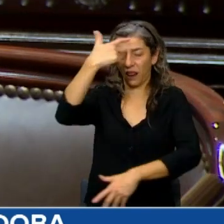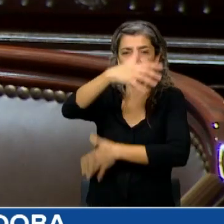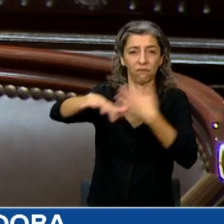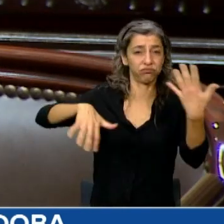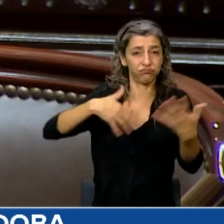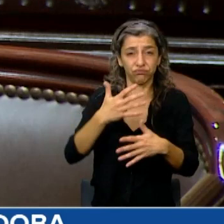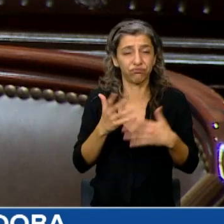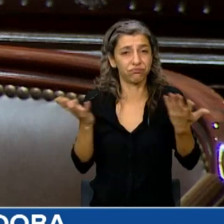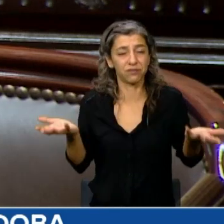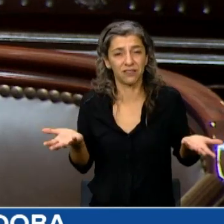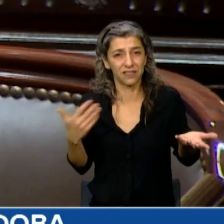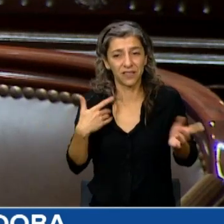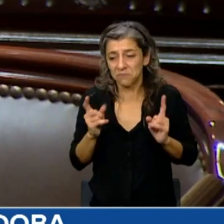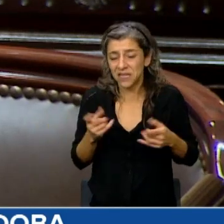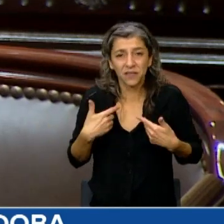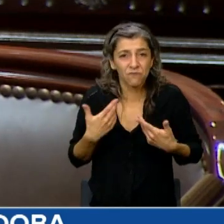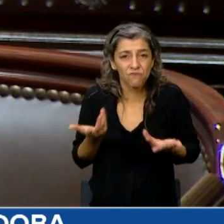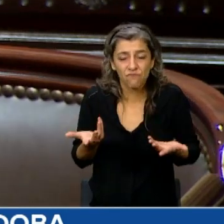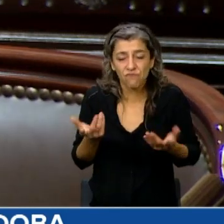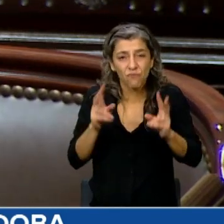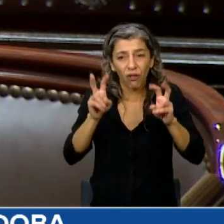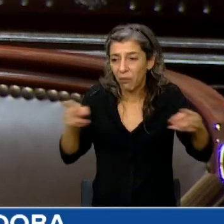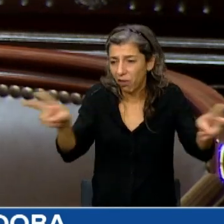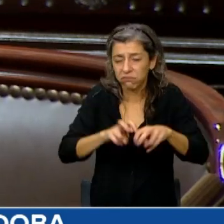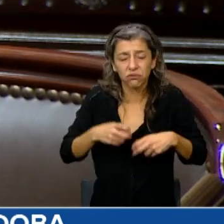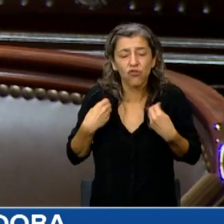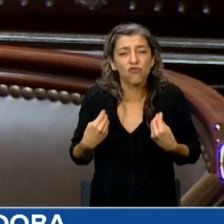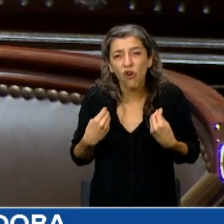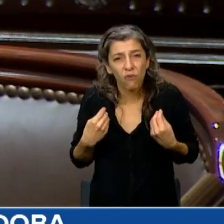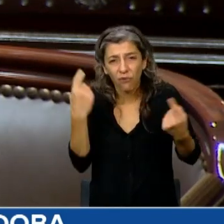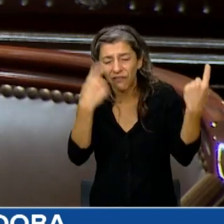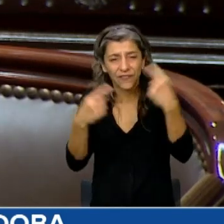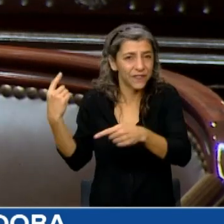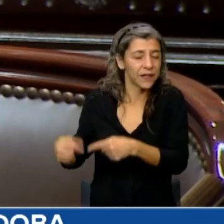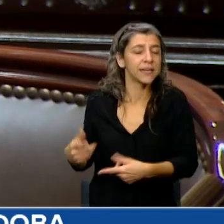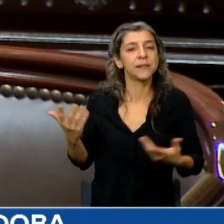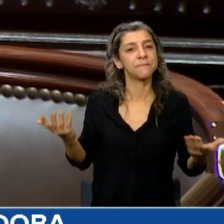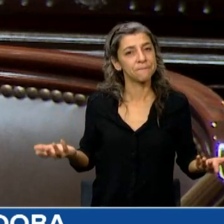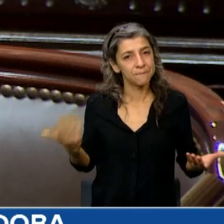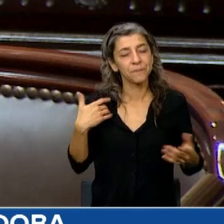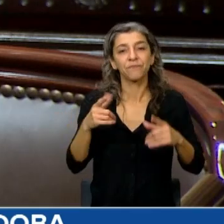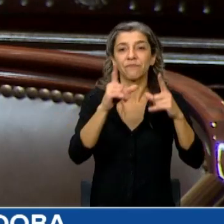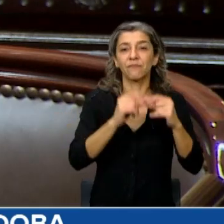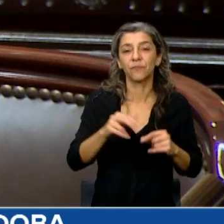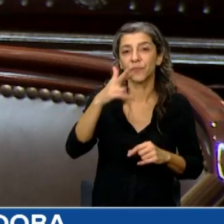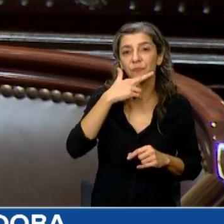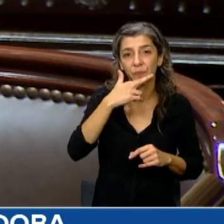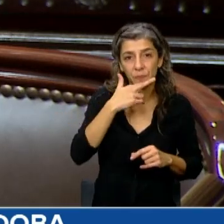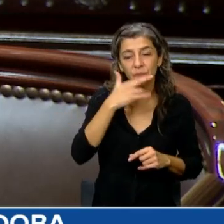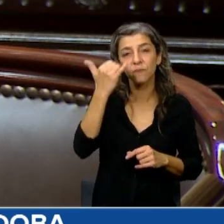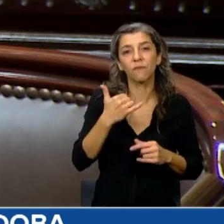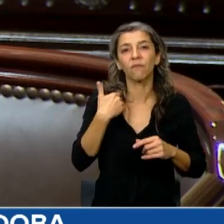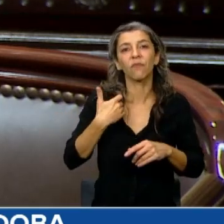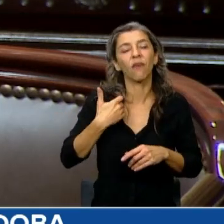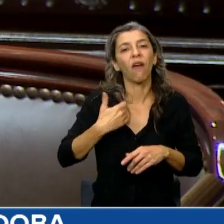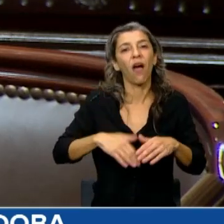cuentas públicas. Y en especial en el artículo 17, donde establece un tope a las erogaciones de la autoridad